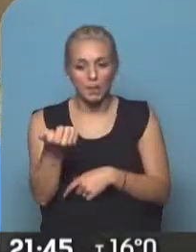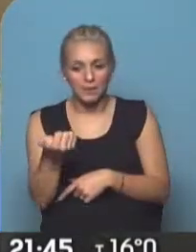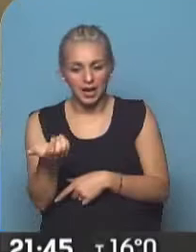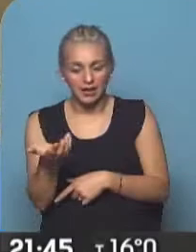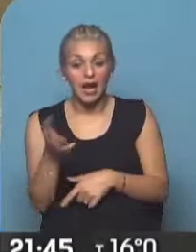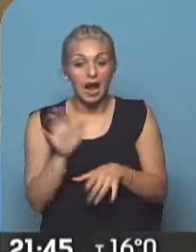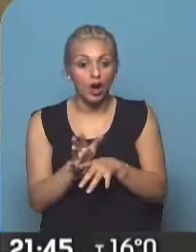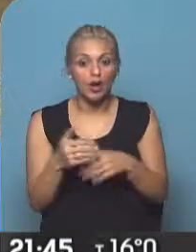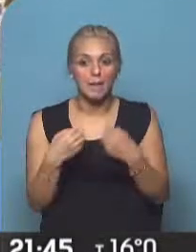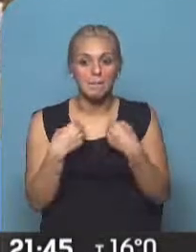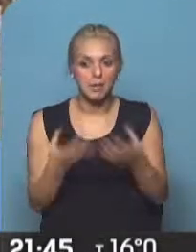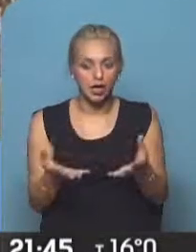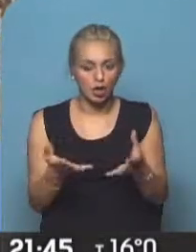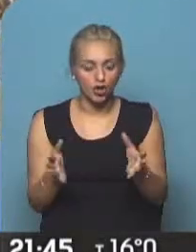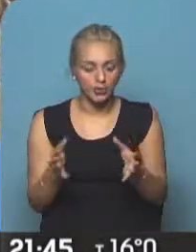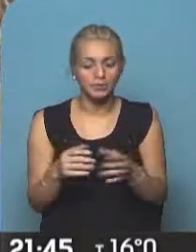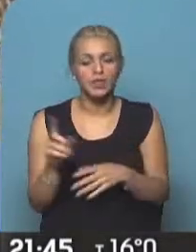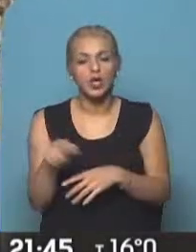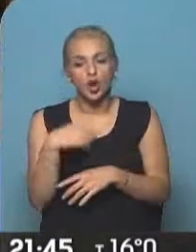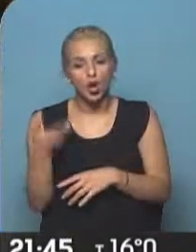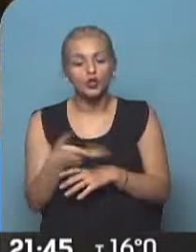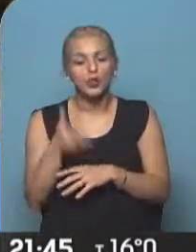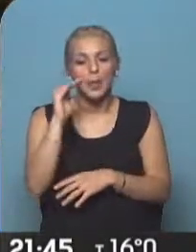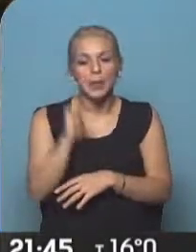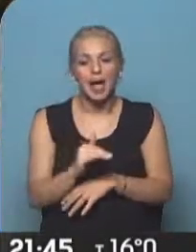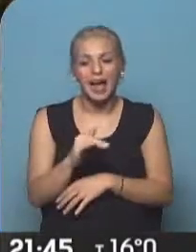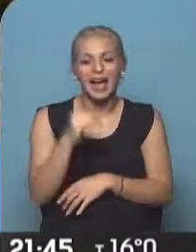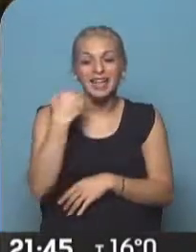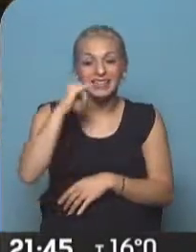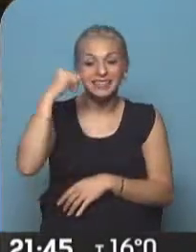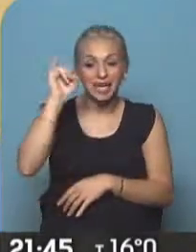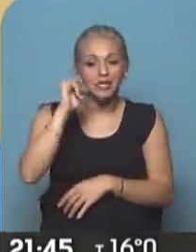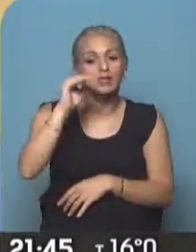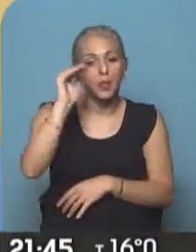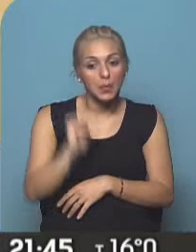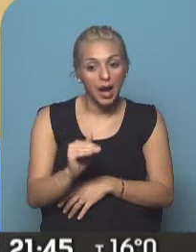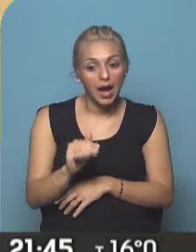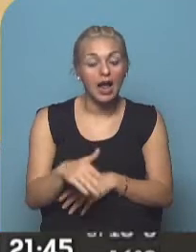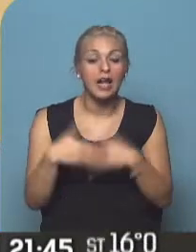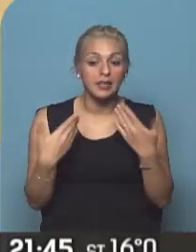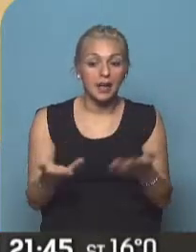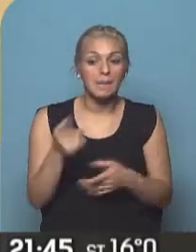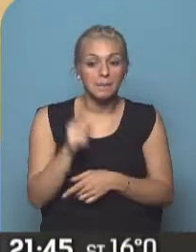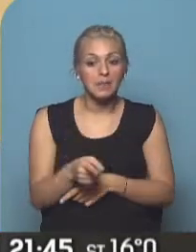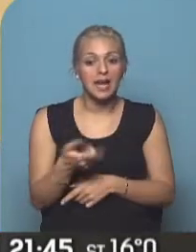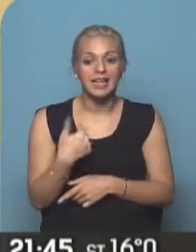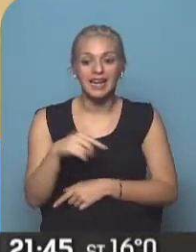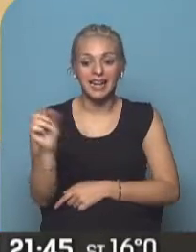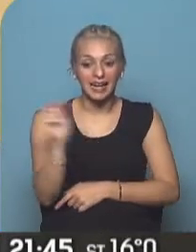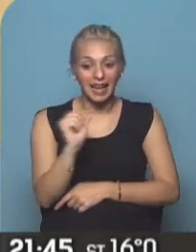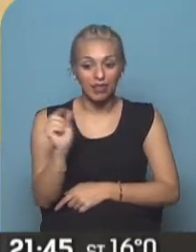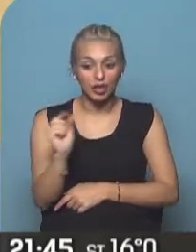una liberación que fue importante el otro elemento es la baja en las tasas de interés que eso es muy notable y sobre todo está la presencia de los créditos